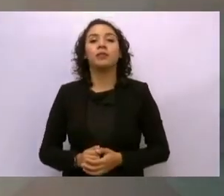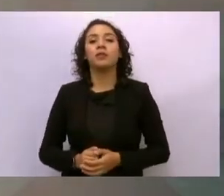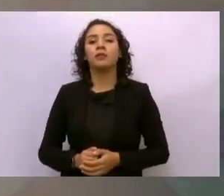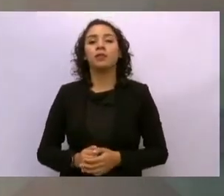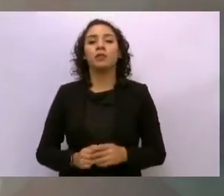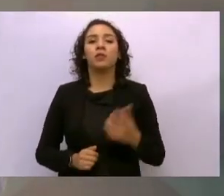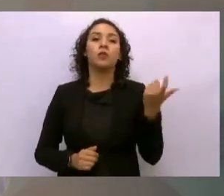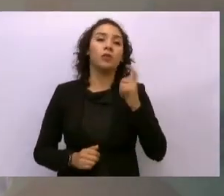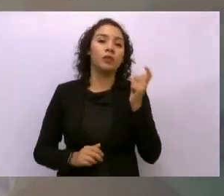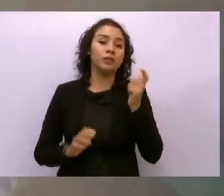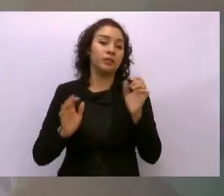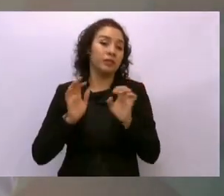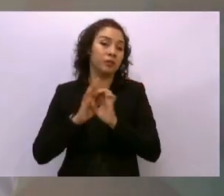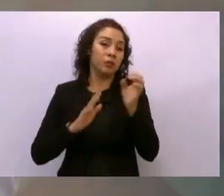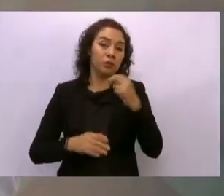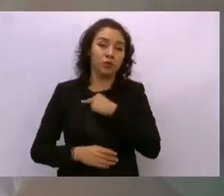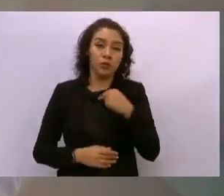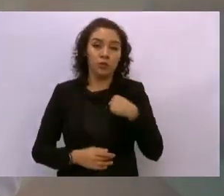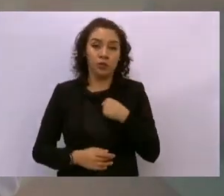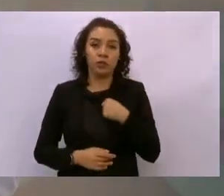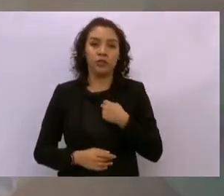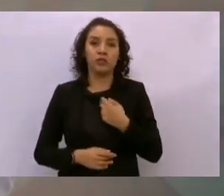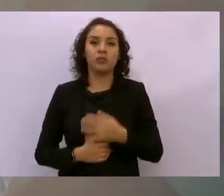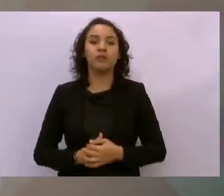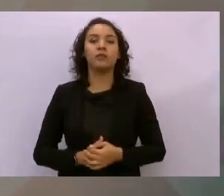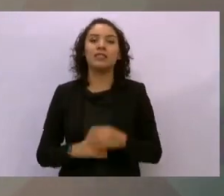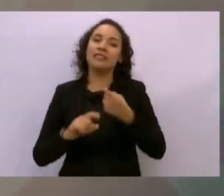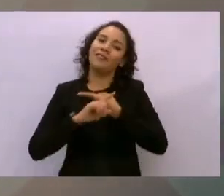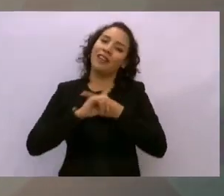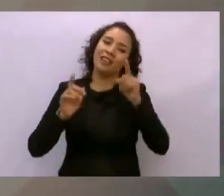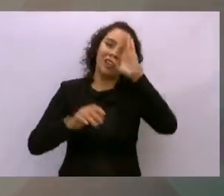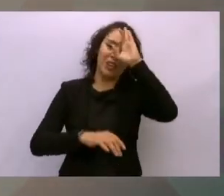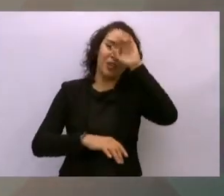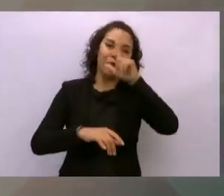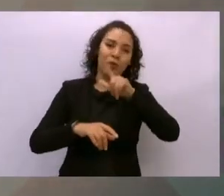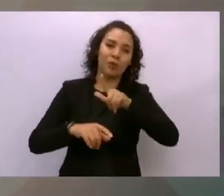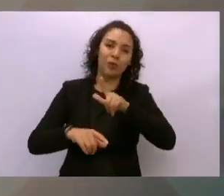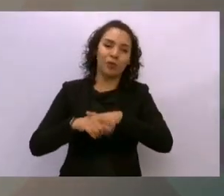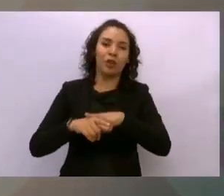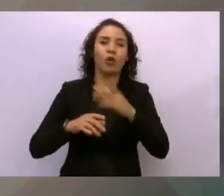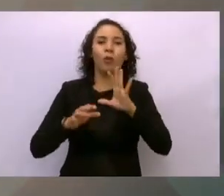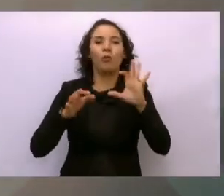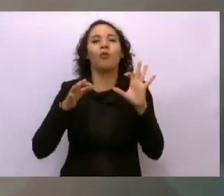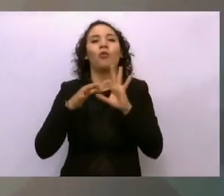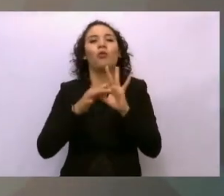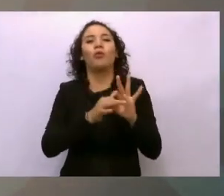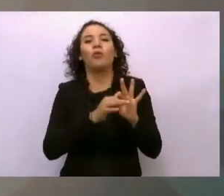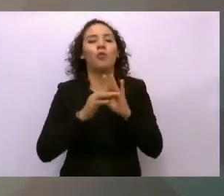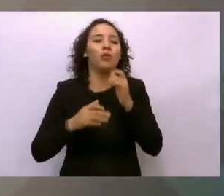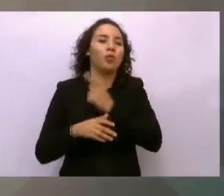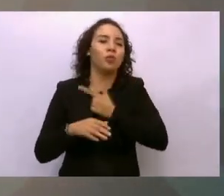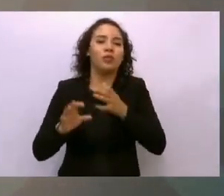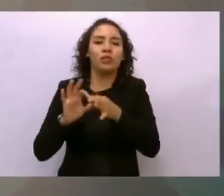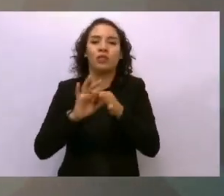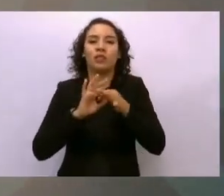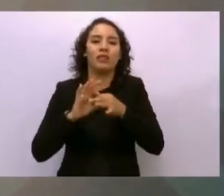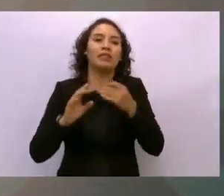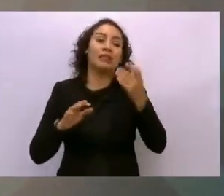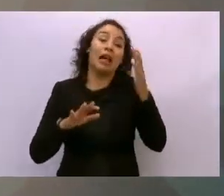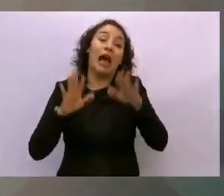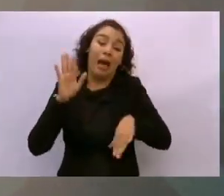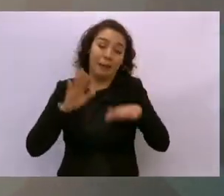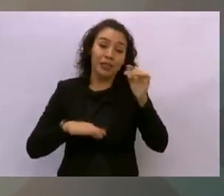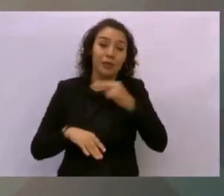Nosotros tenemos una tradición cultural que nos da fuerza y que nos ha